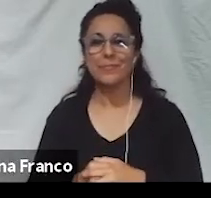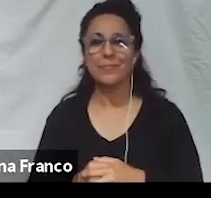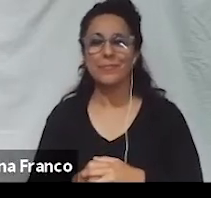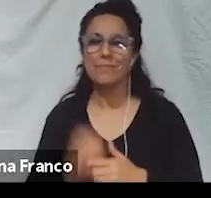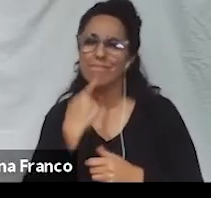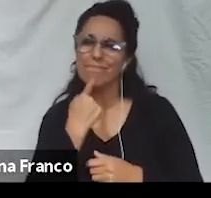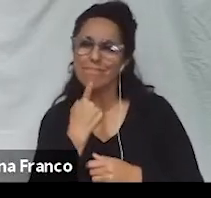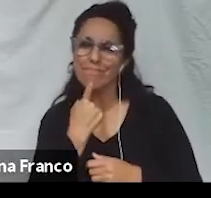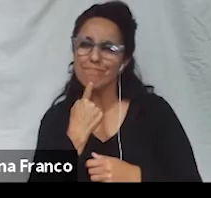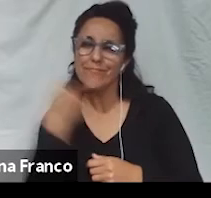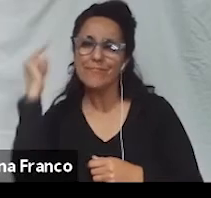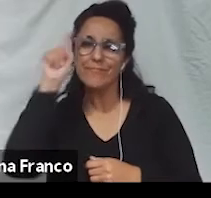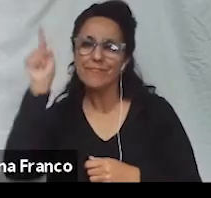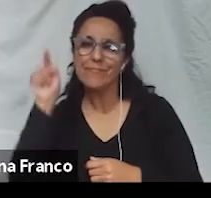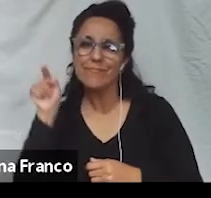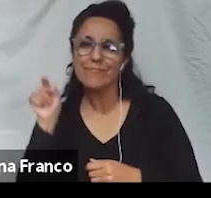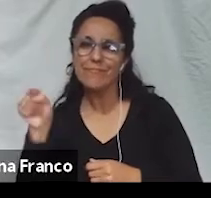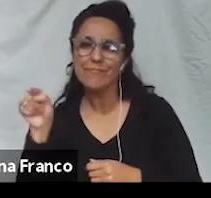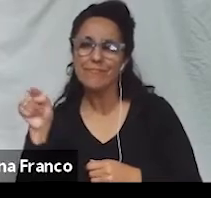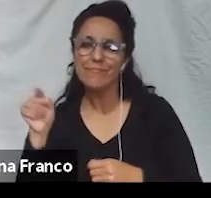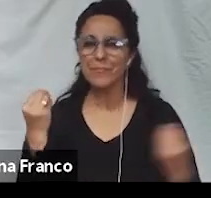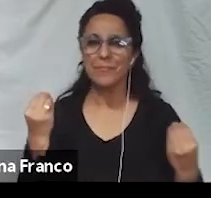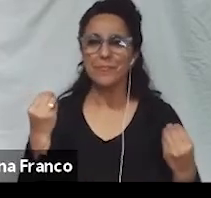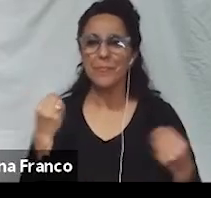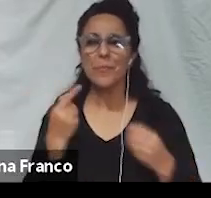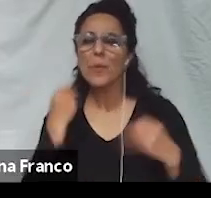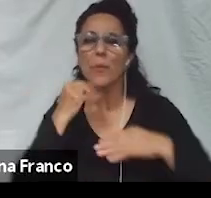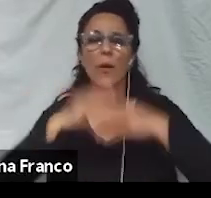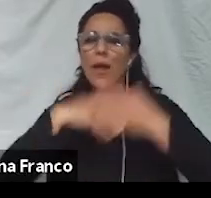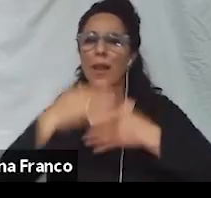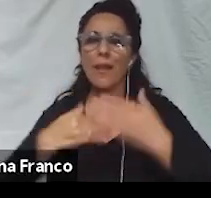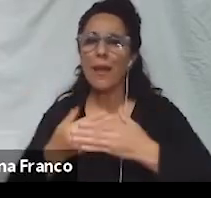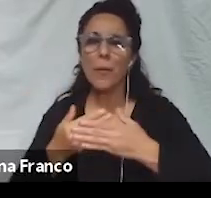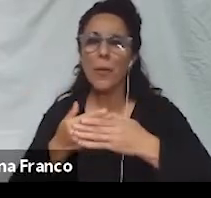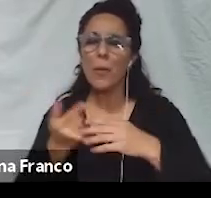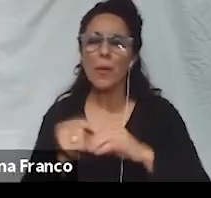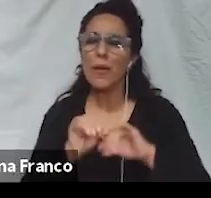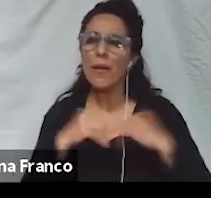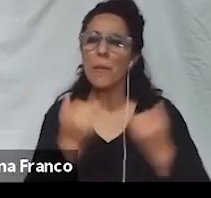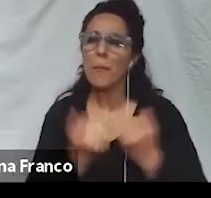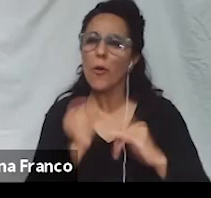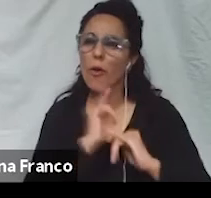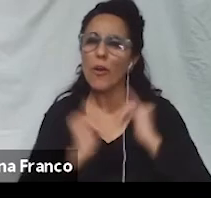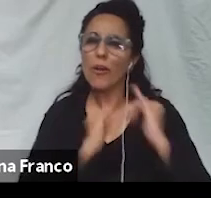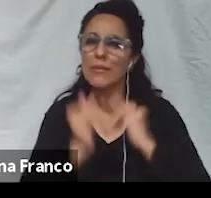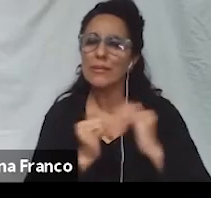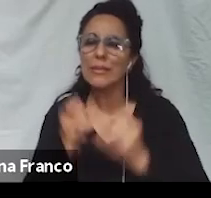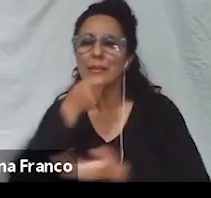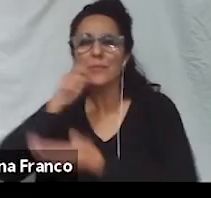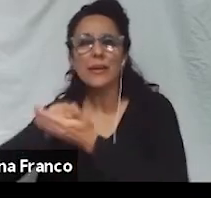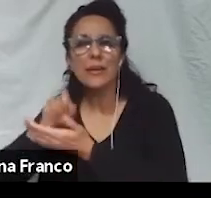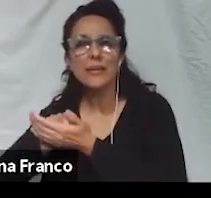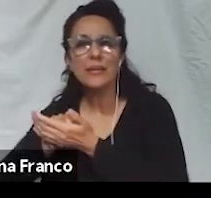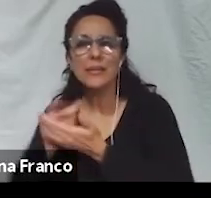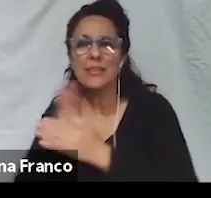Entre varios signos de pregunta. Y el texto dice, ¿cómo elaborar un reporte de accesibilidad? Recién José nos explicó